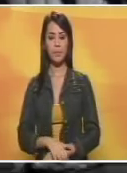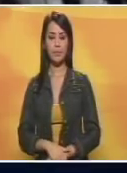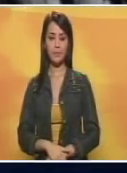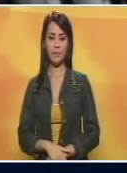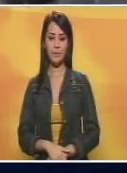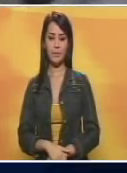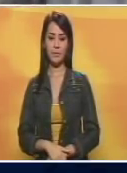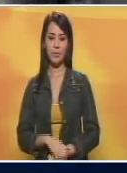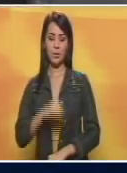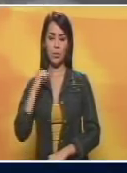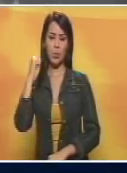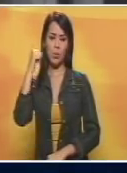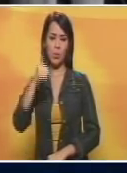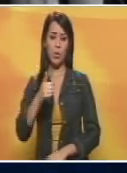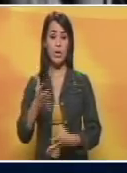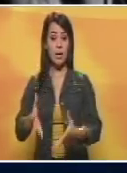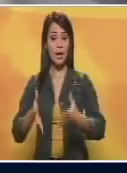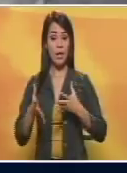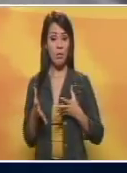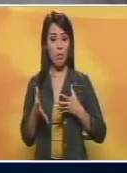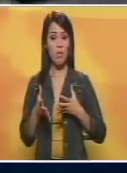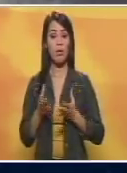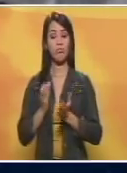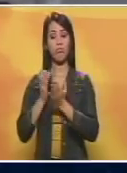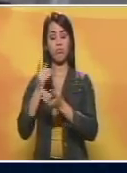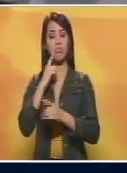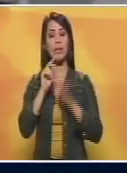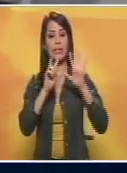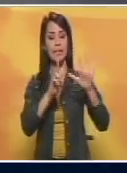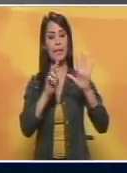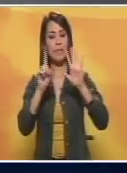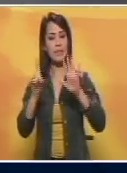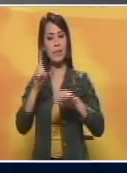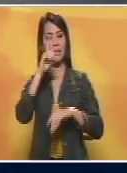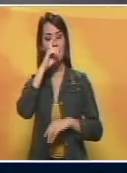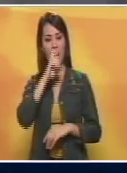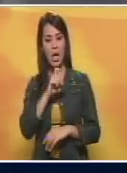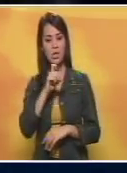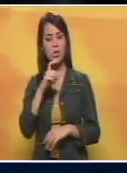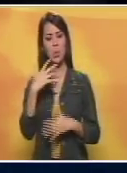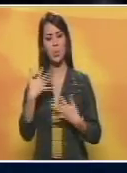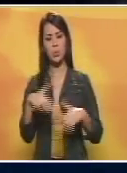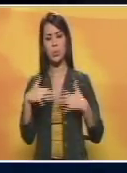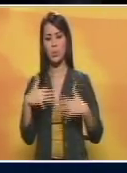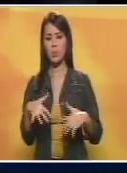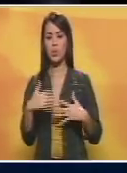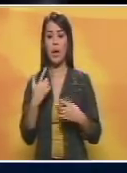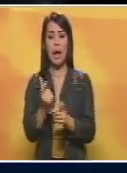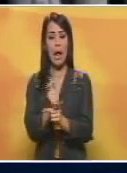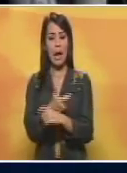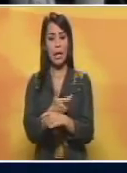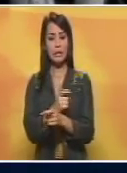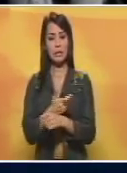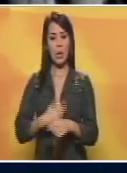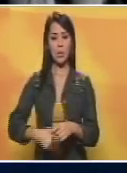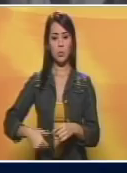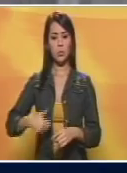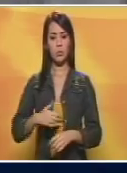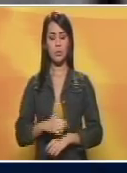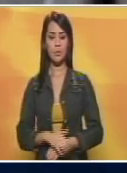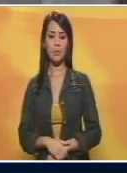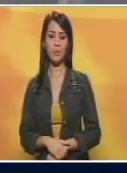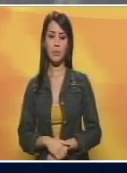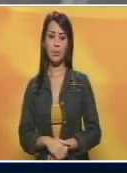la leyenda del sol ganadora de varios premios grammy falleció a los 76 años de edad tras una larga batalla contra un cáncer de páncreas la